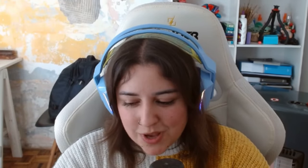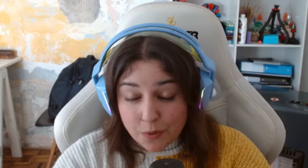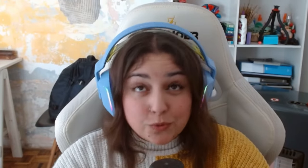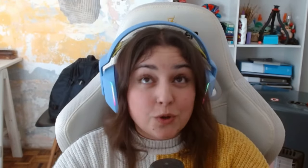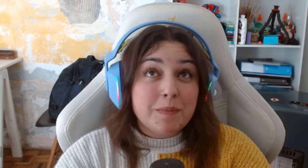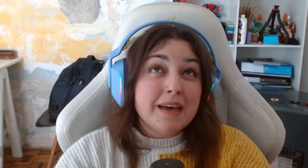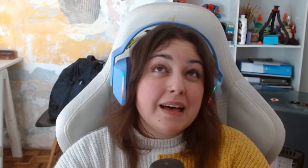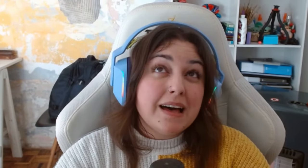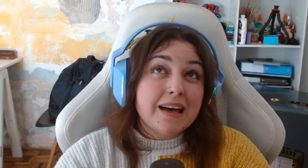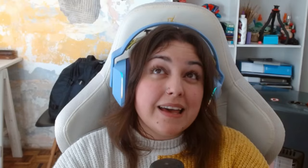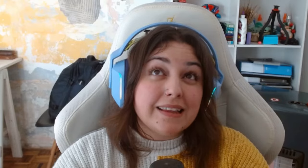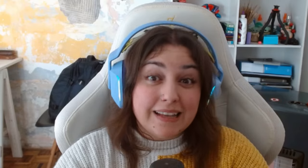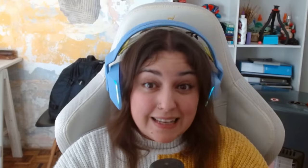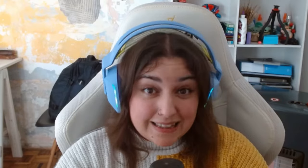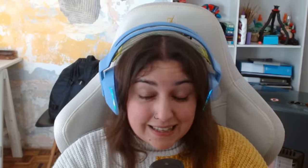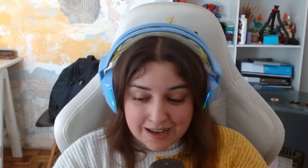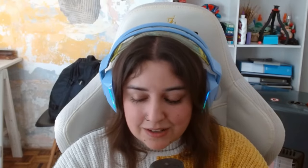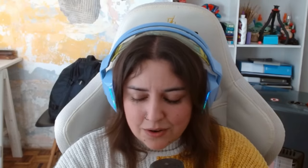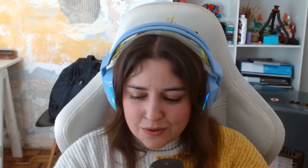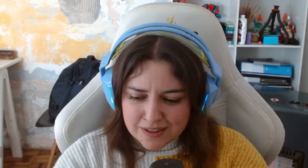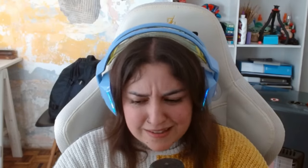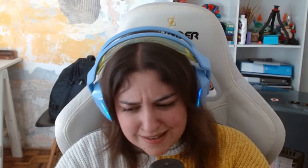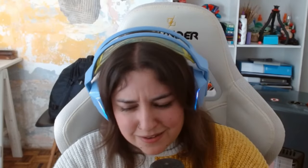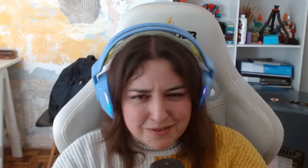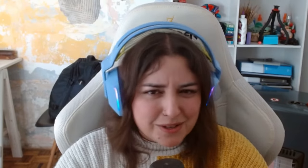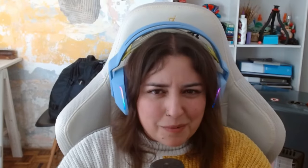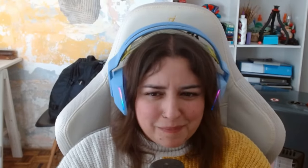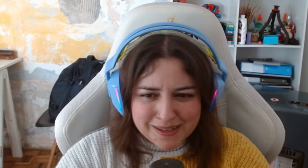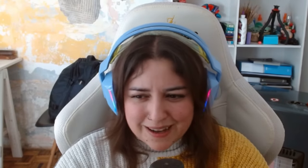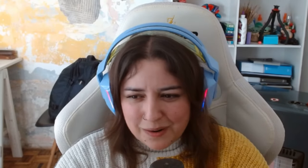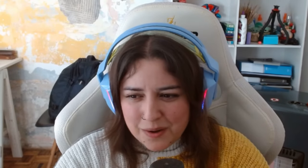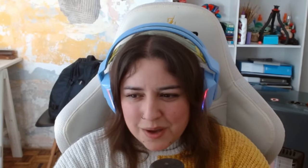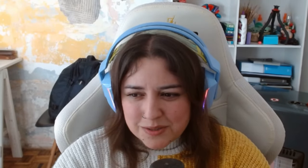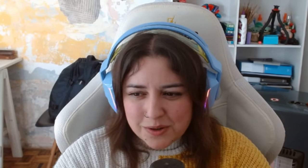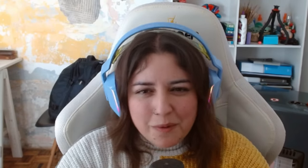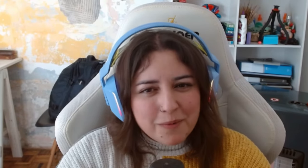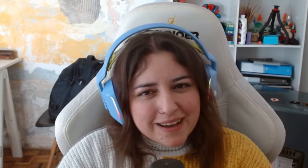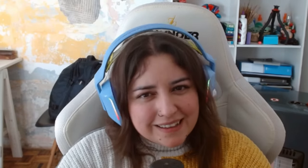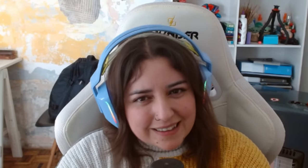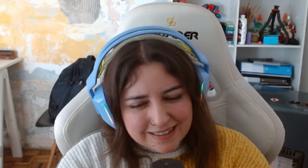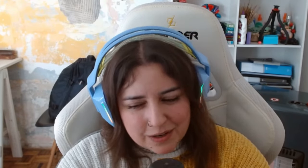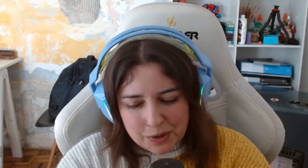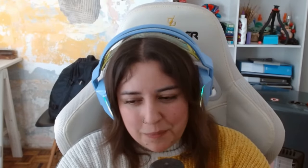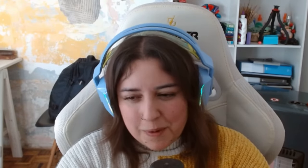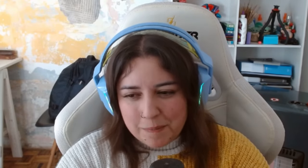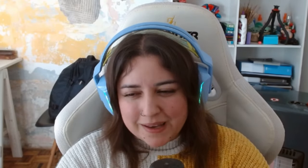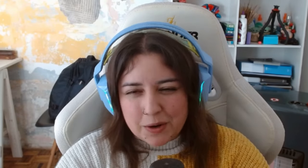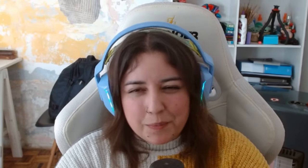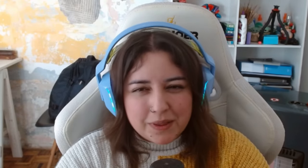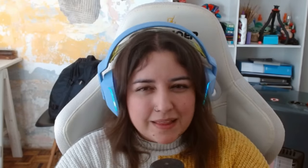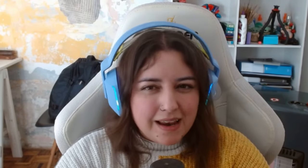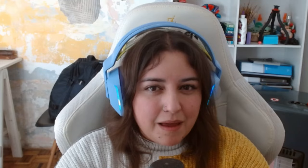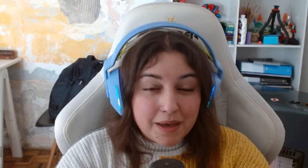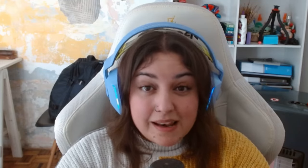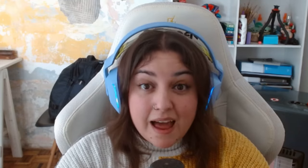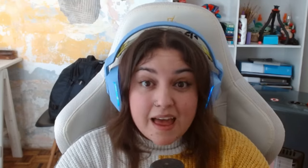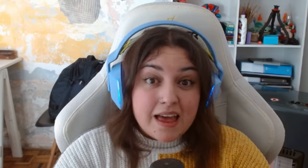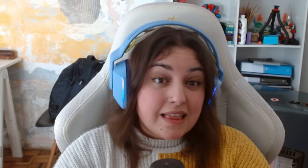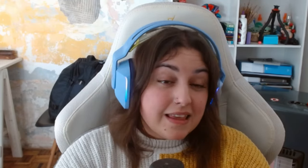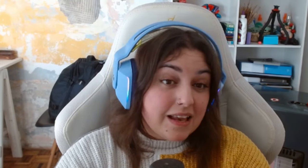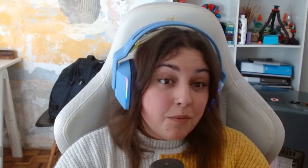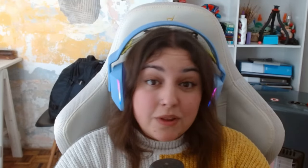digamos, autonomía estilística, no, de diseño, no sé cómo explicarlo. Son como muy característicos los pueblos mágicos porque tienes la